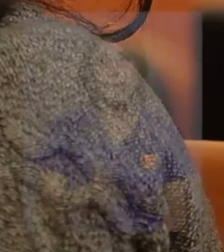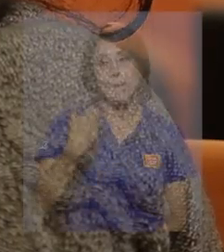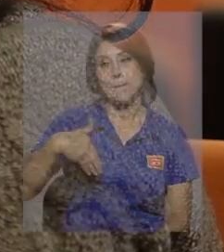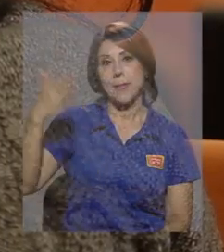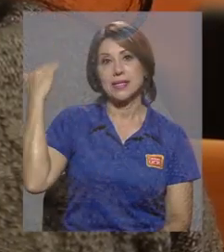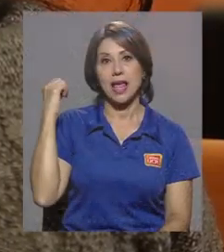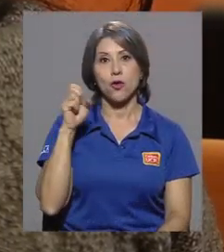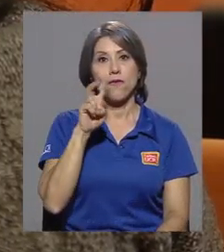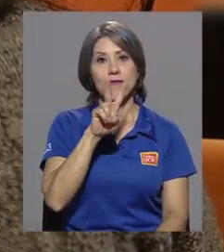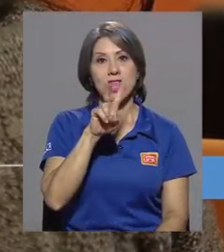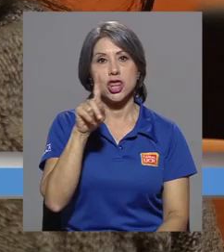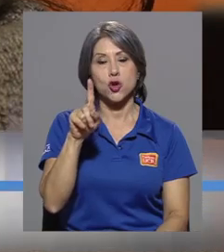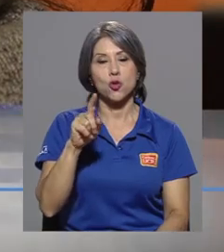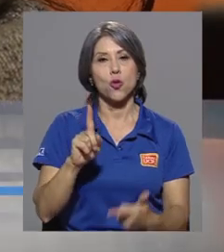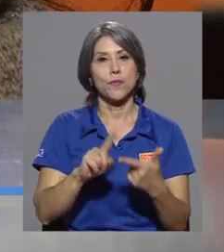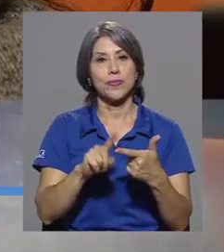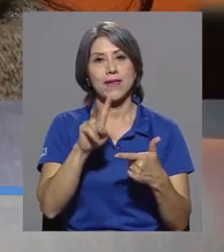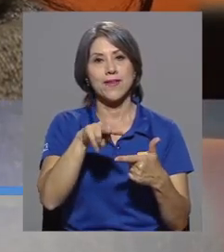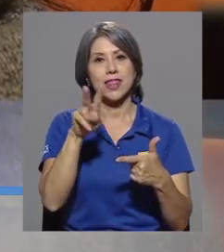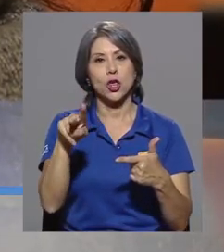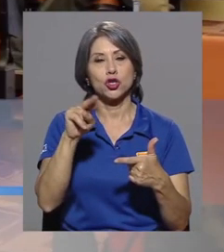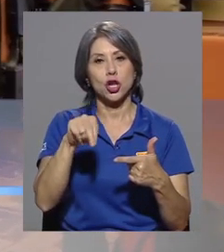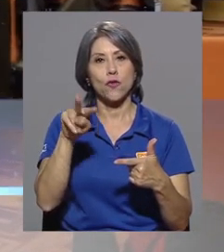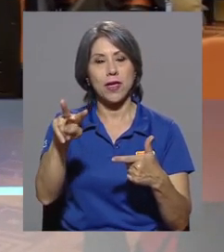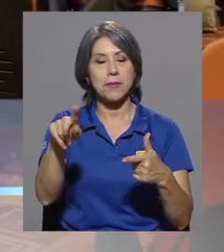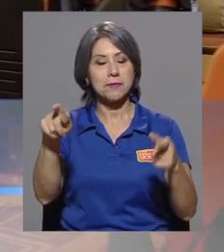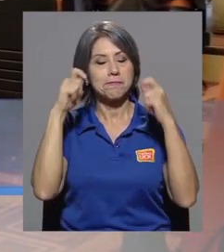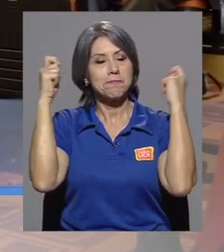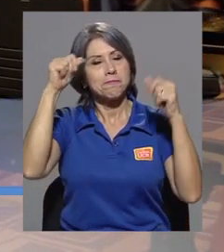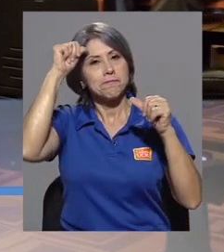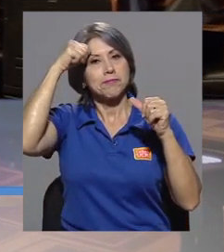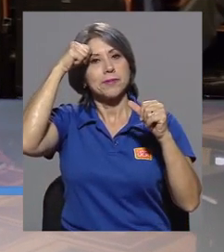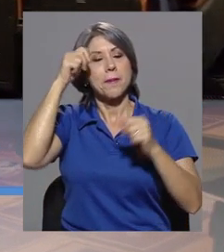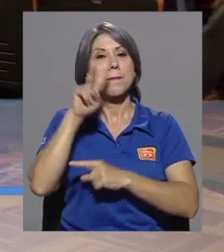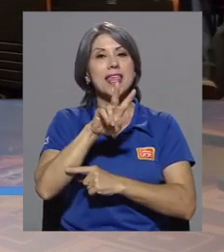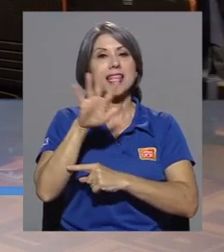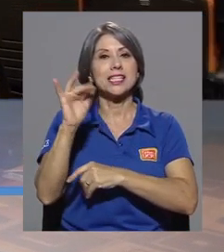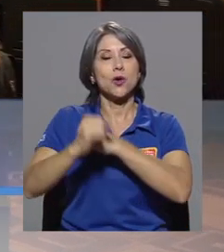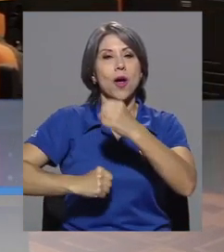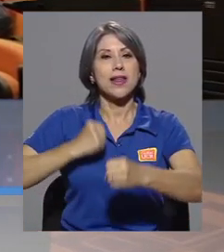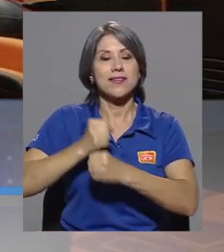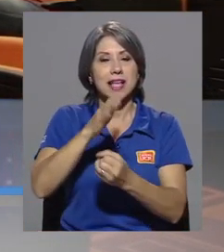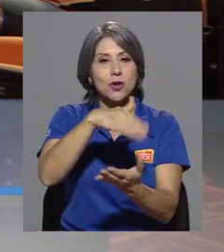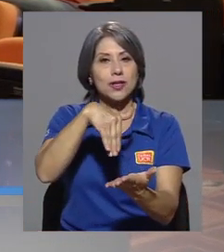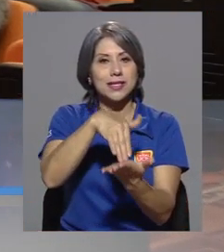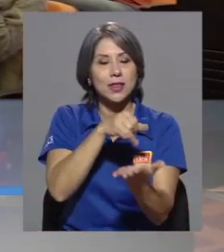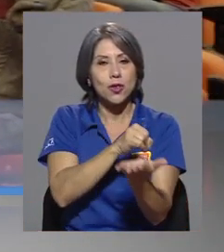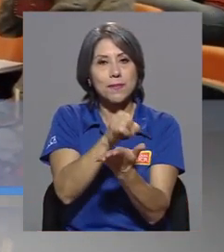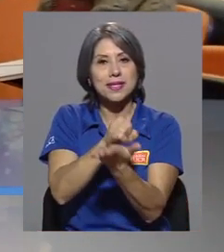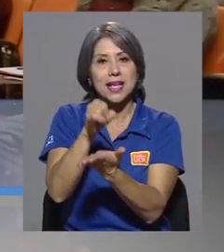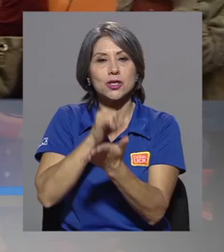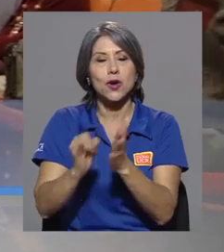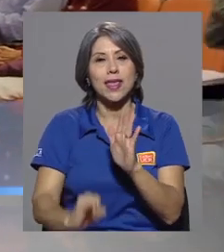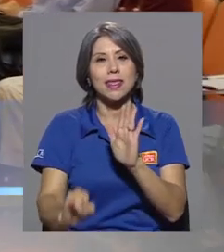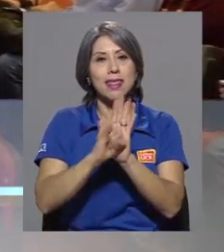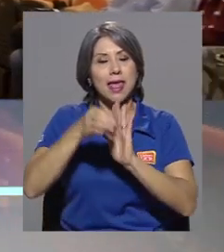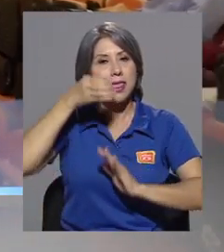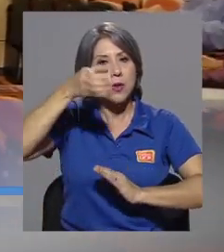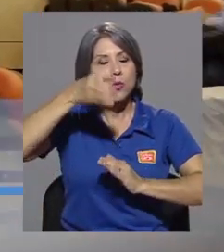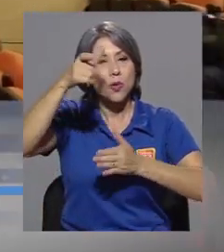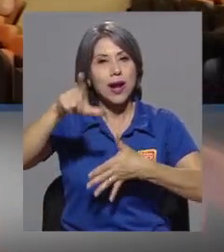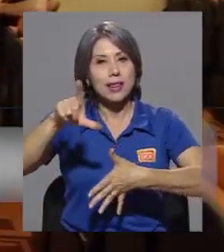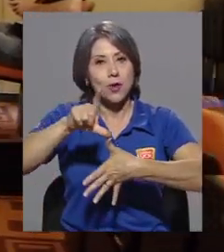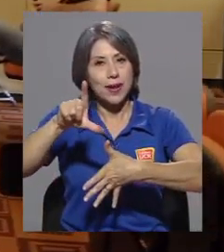El pasado 21 y 22 de noviembre, en conmemoración del 25 aniversario del Centro de Investigación en Identidad y